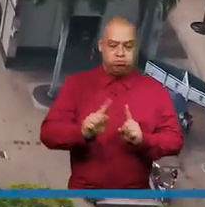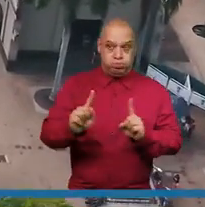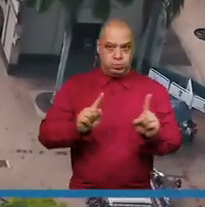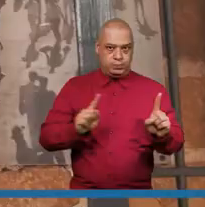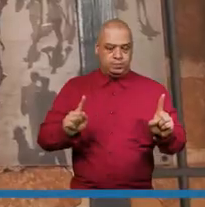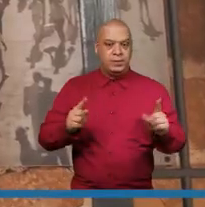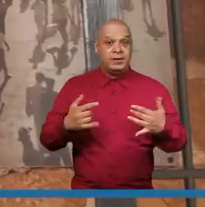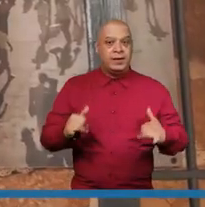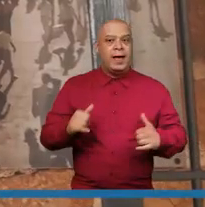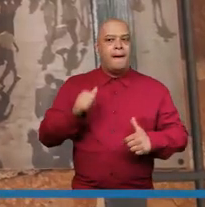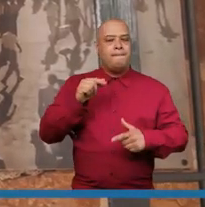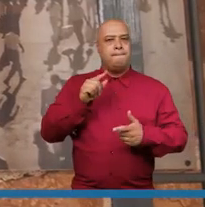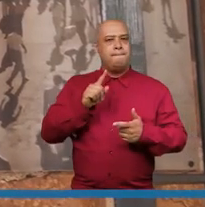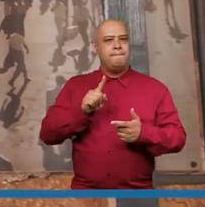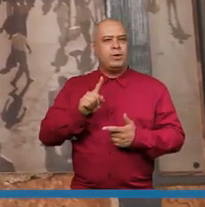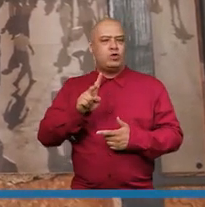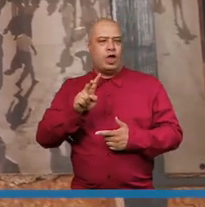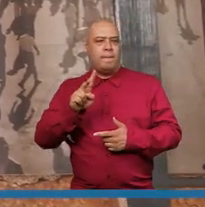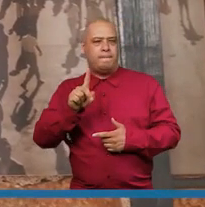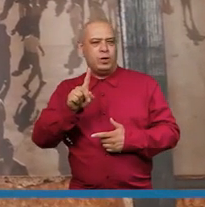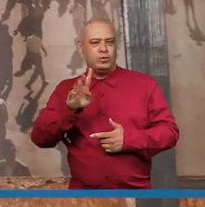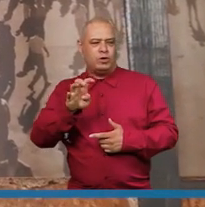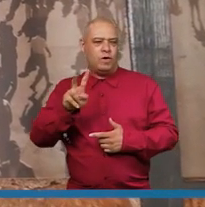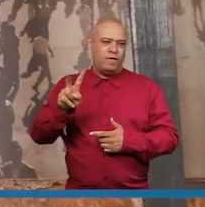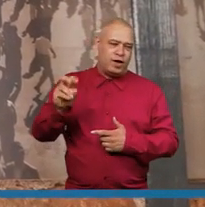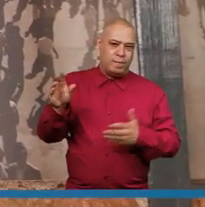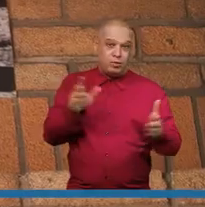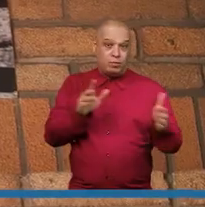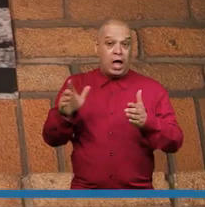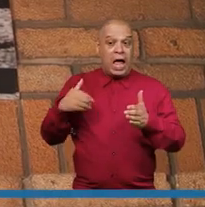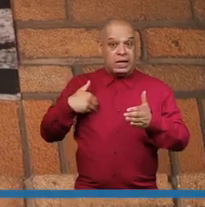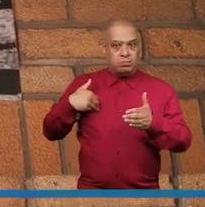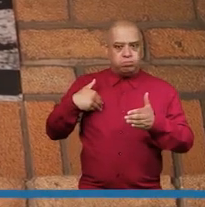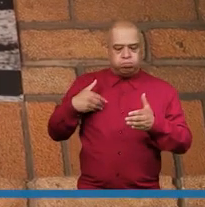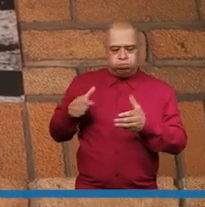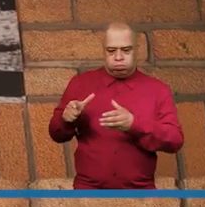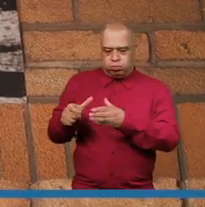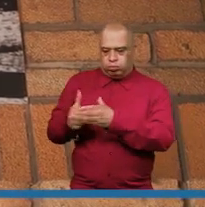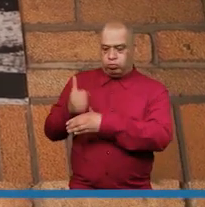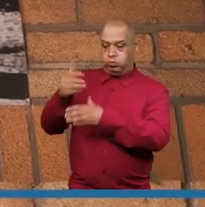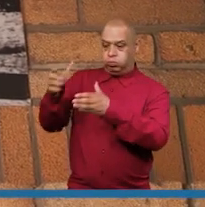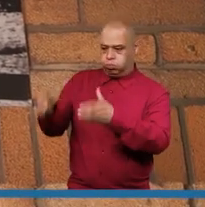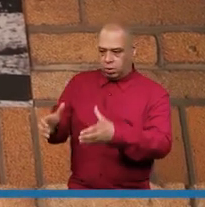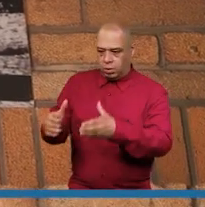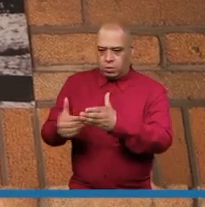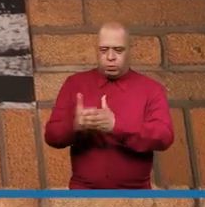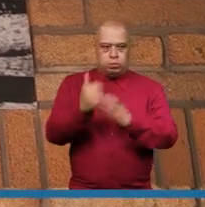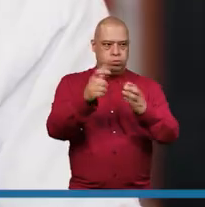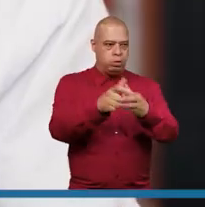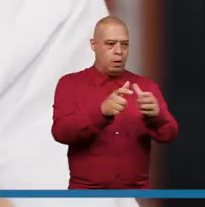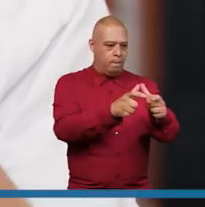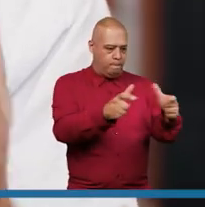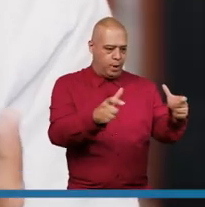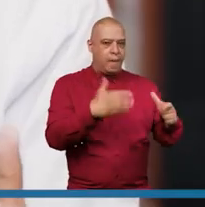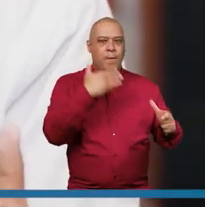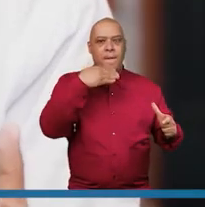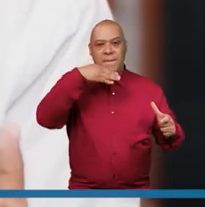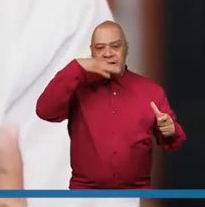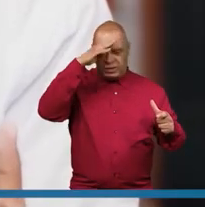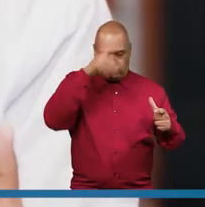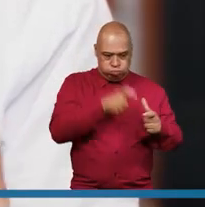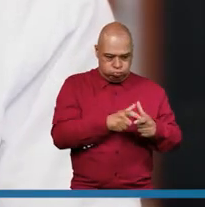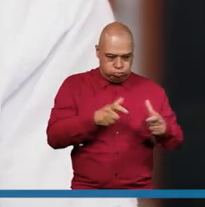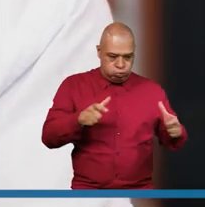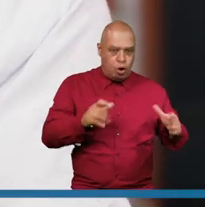Ya desde los años 20 en Colombia comienzan a emerger unas ciudades con mayor población urbana, tipo